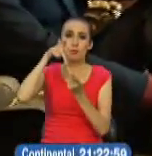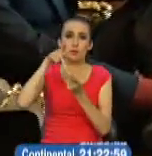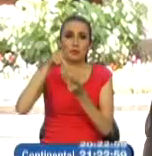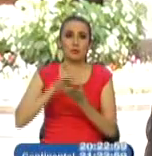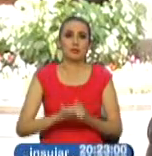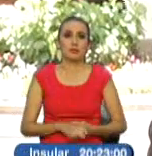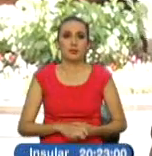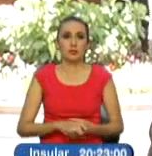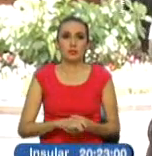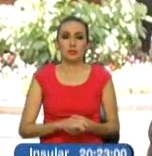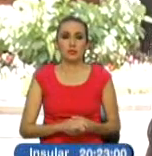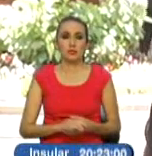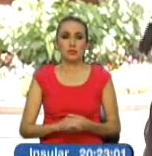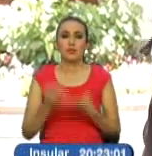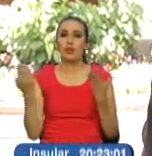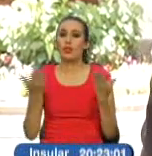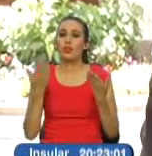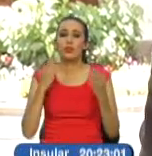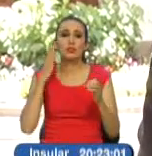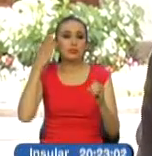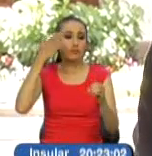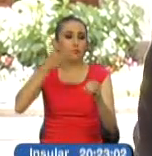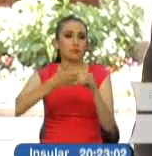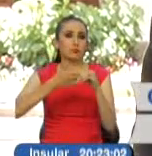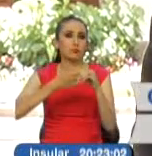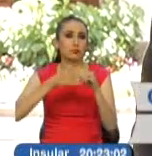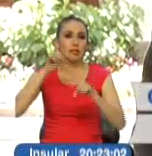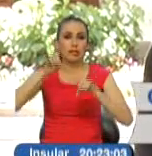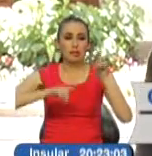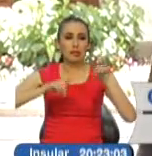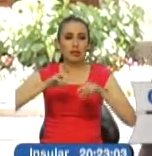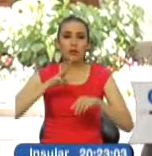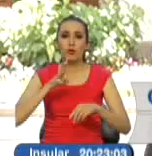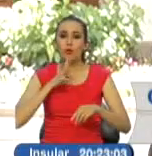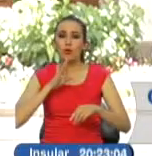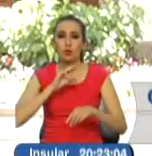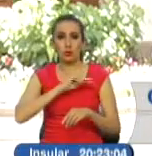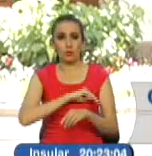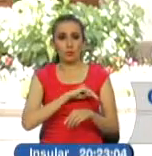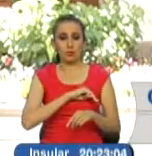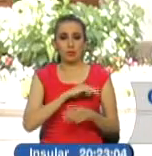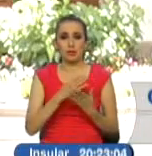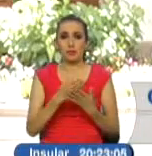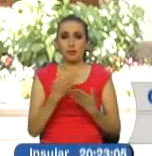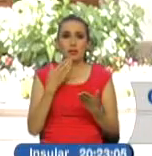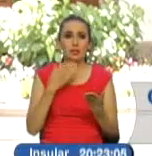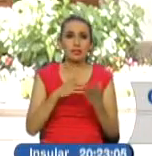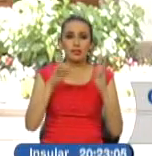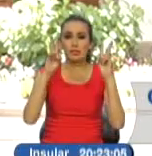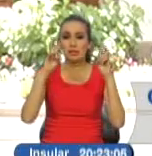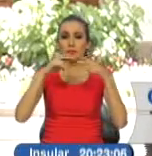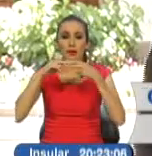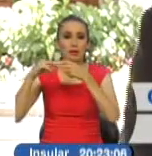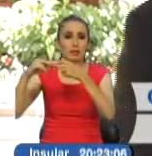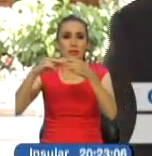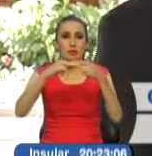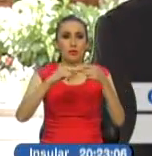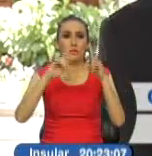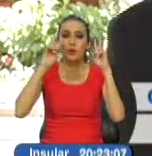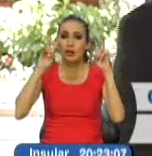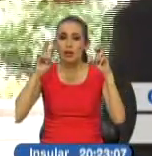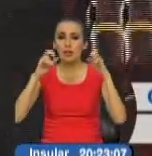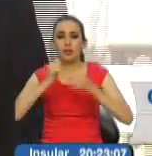parroquiales. Donde abocamos puntos que tienen que ver obviamente con los gobiernos subnacionales, como el tema de los recursos, como el tema de